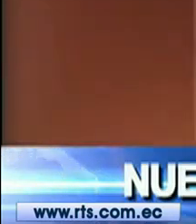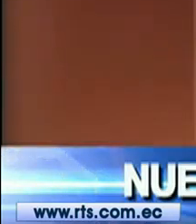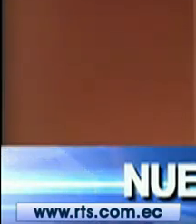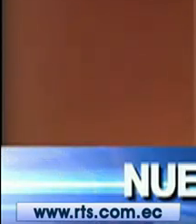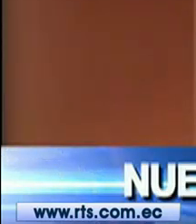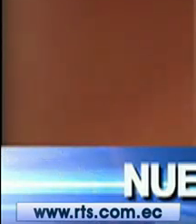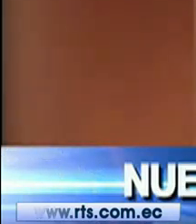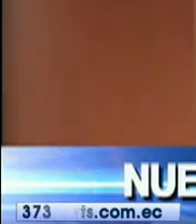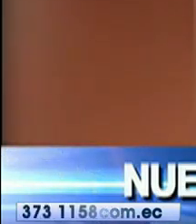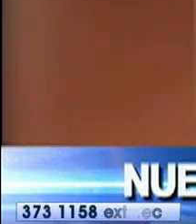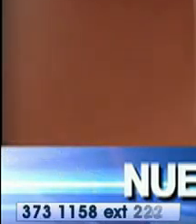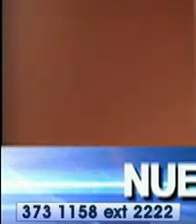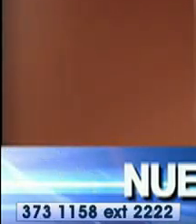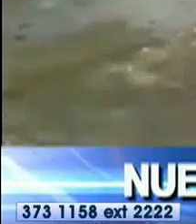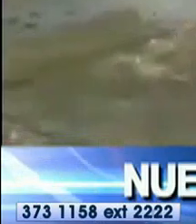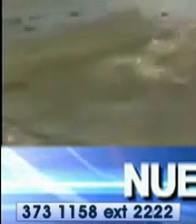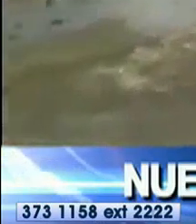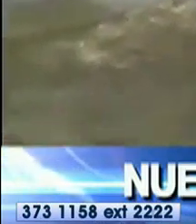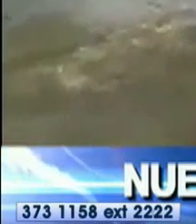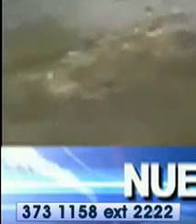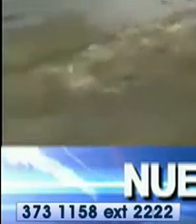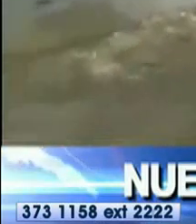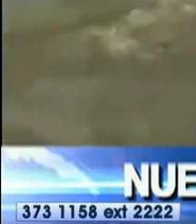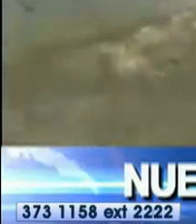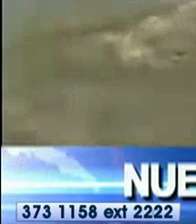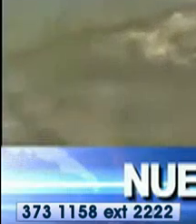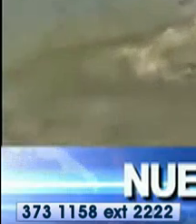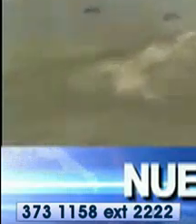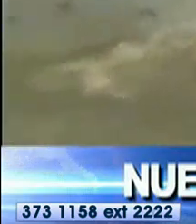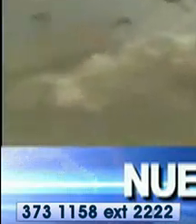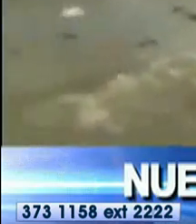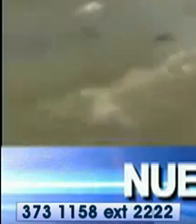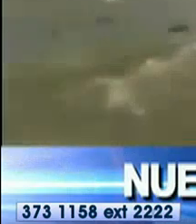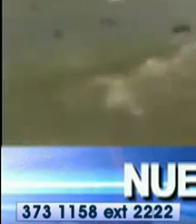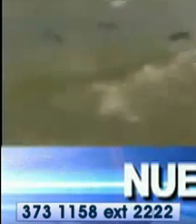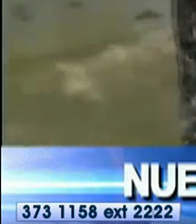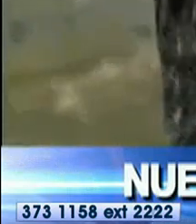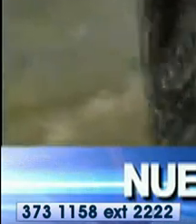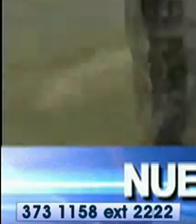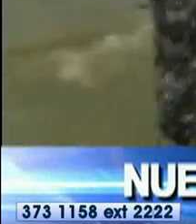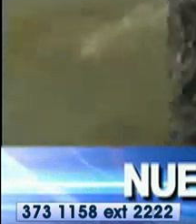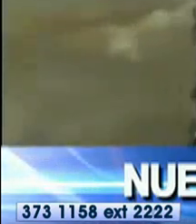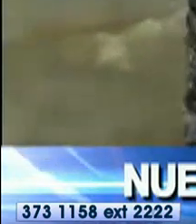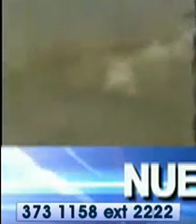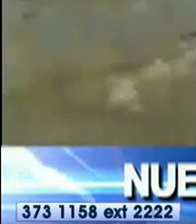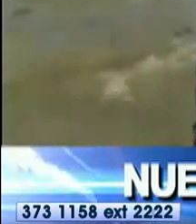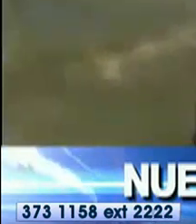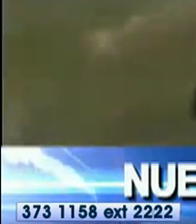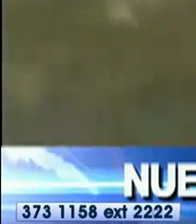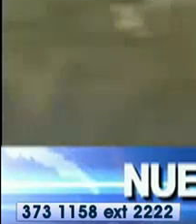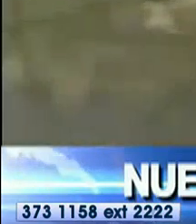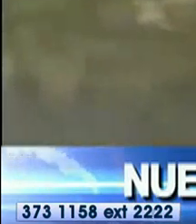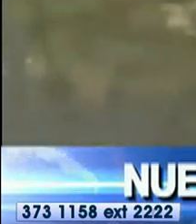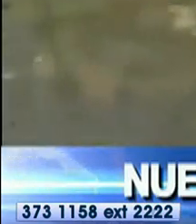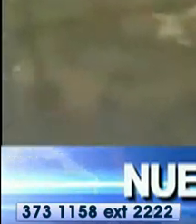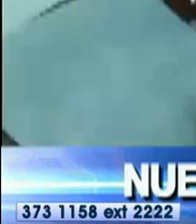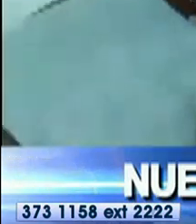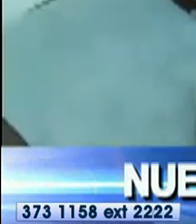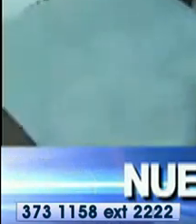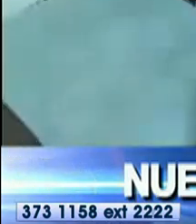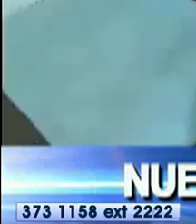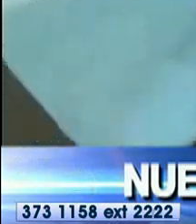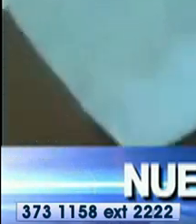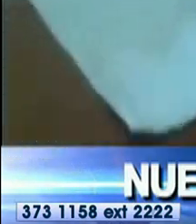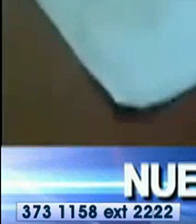en varios operativos realizados por la policía. Les contaremos cuál era el destino